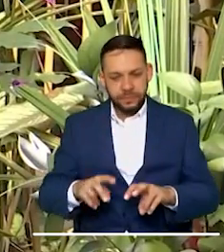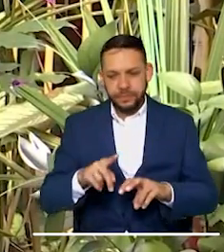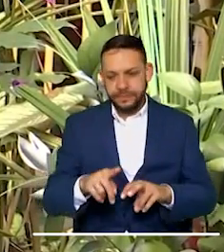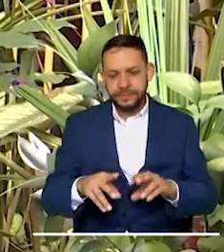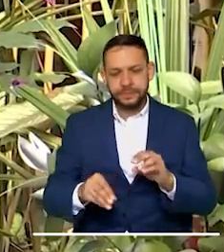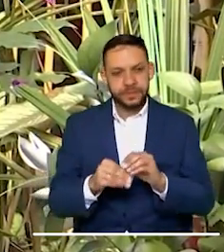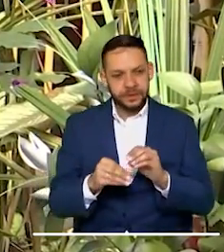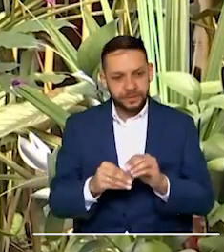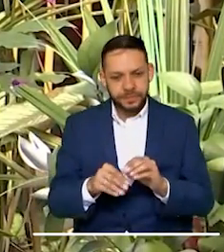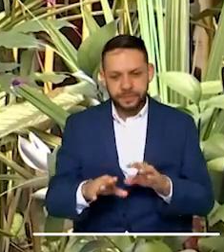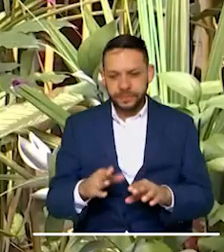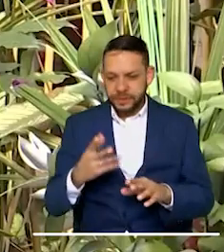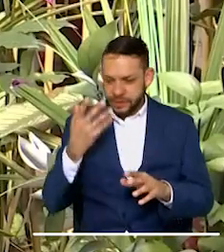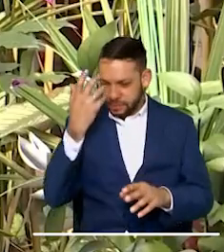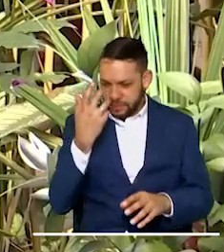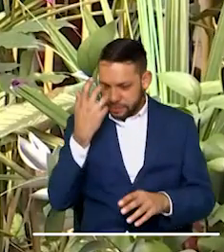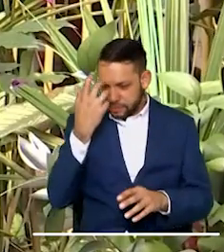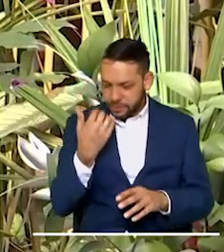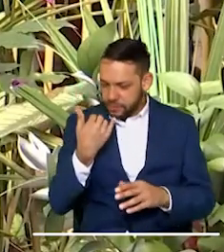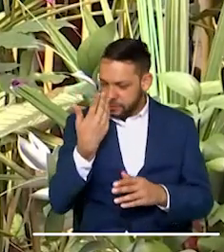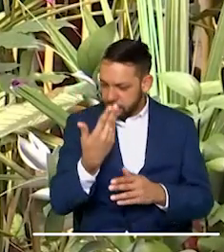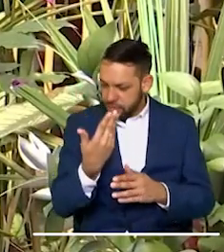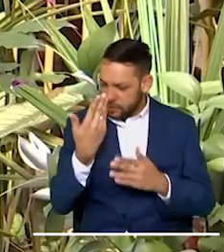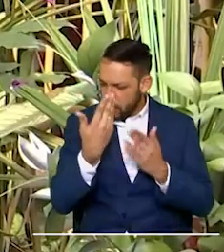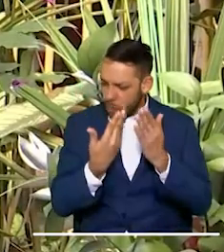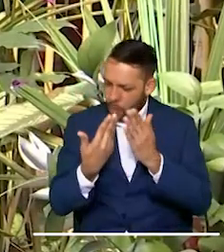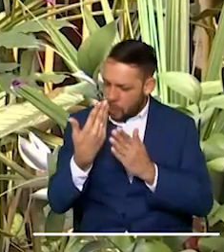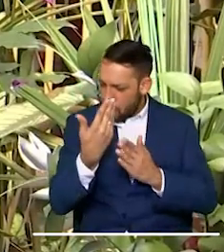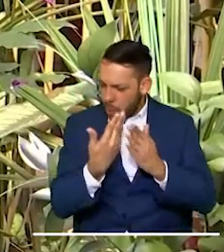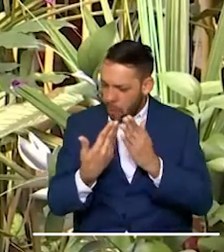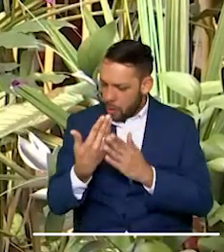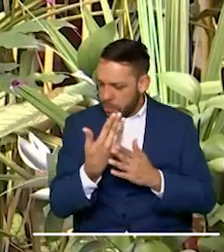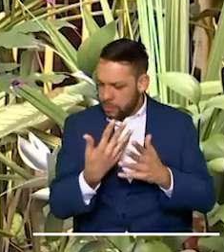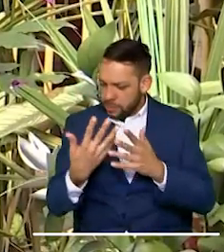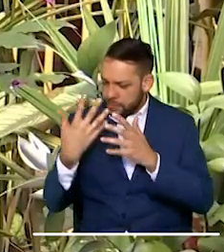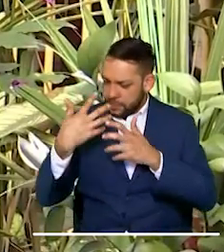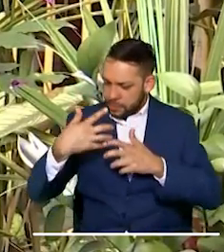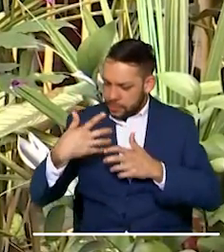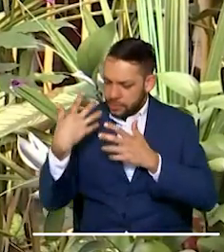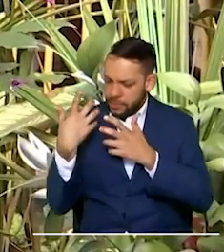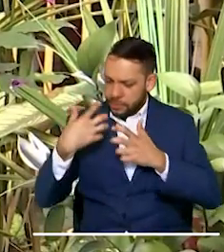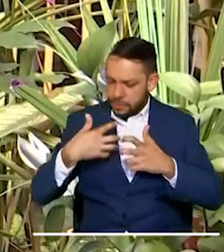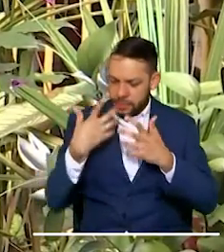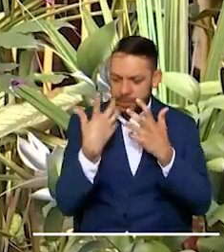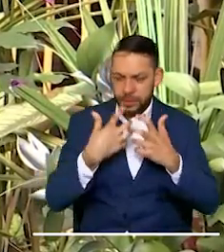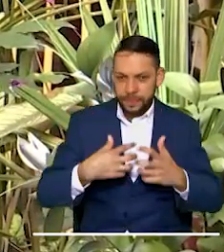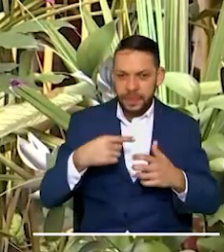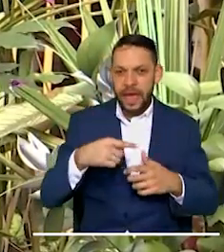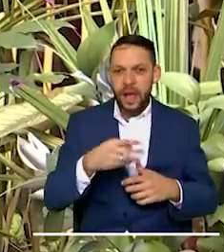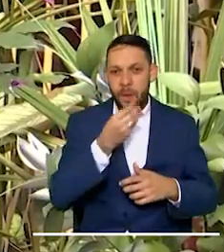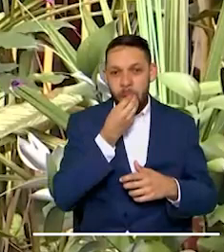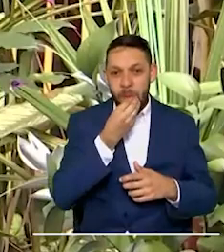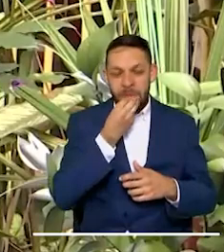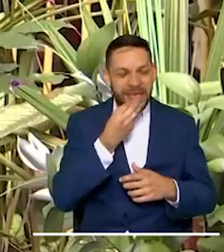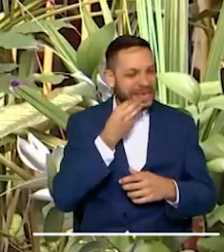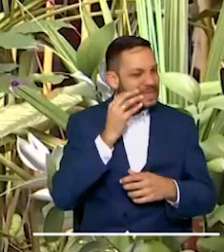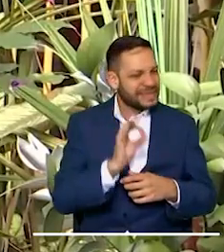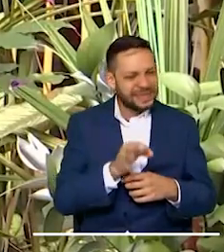el laboratorio de nuestro organismo, donde llegan y se procesan todos los alimentos,